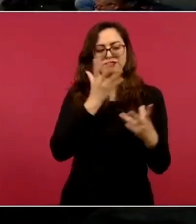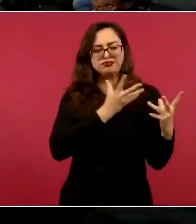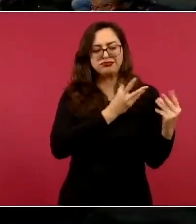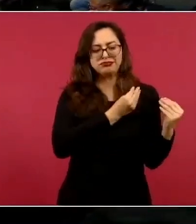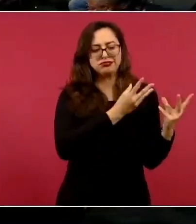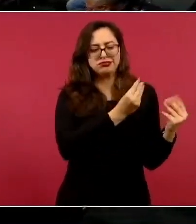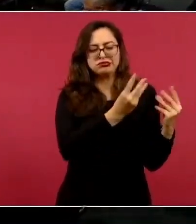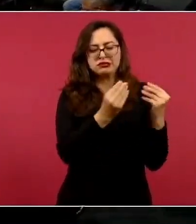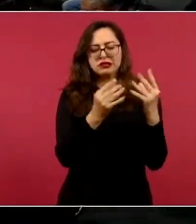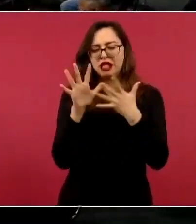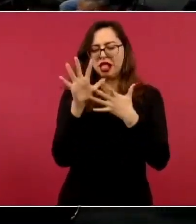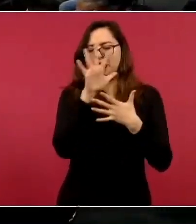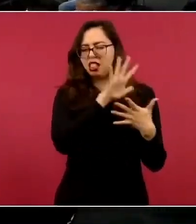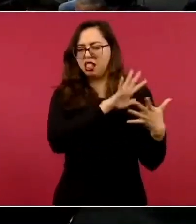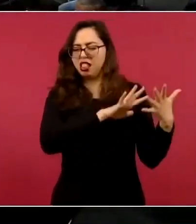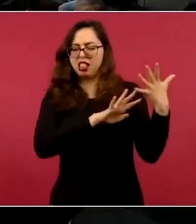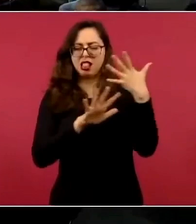Entonces,